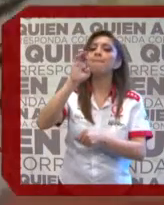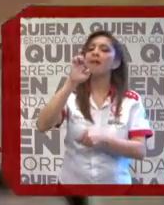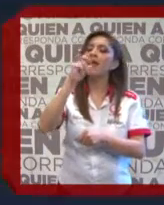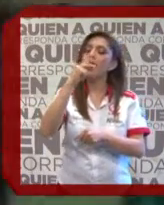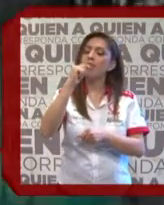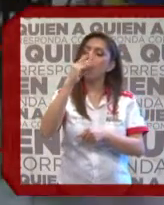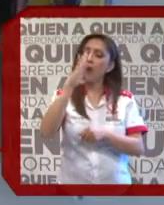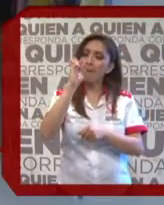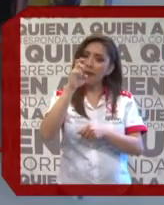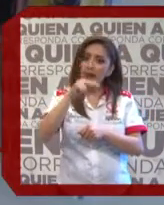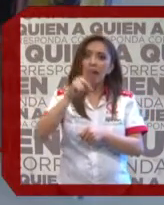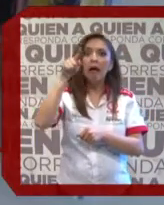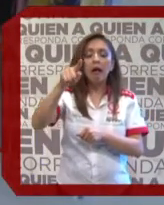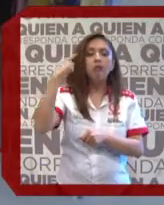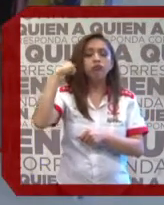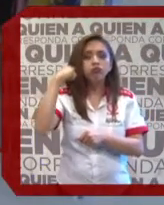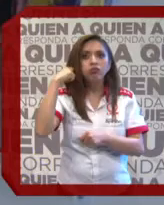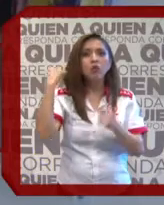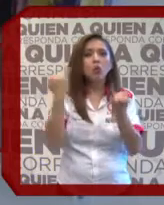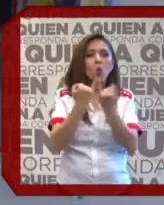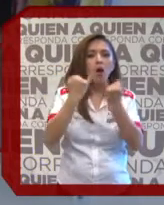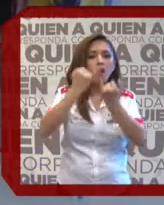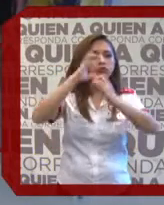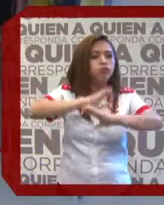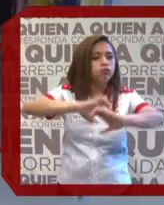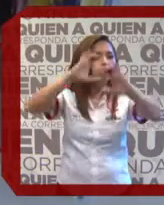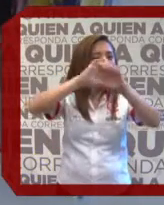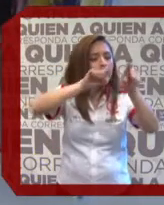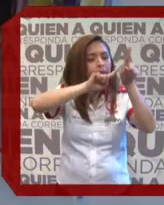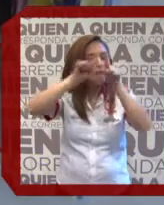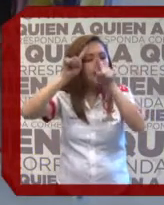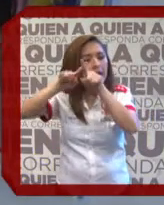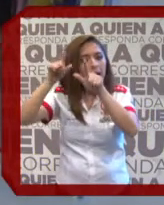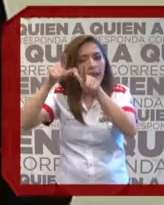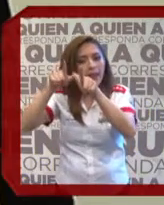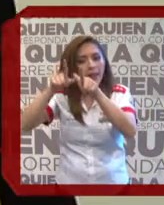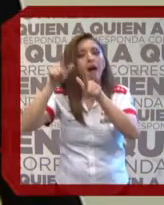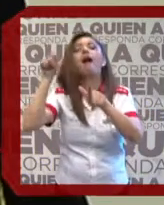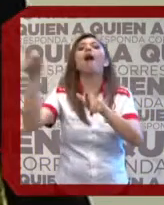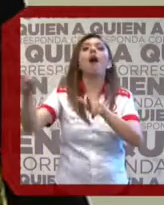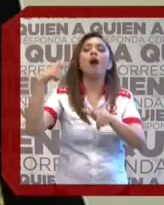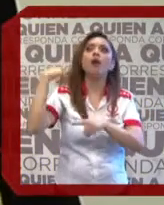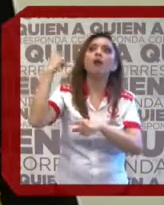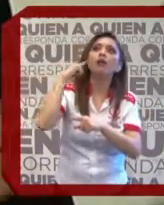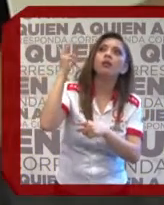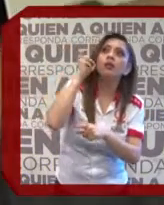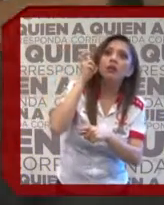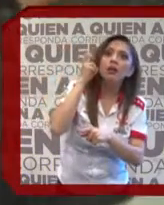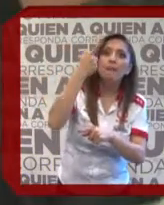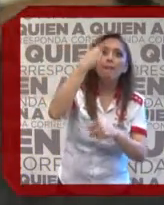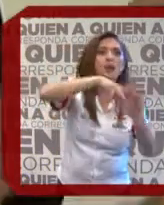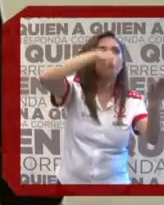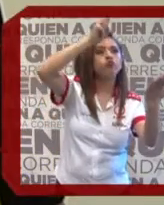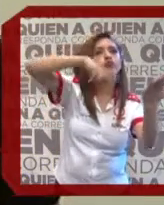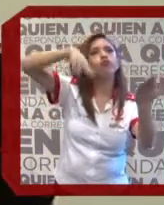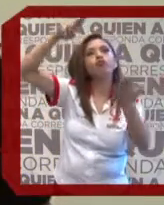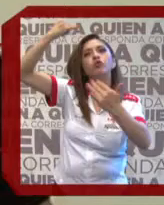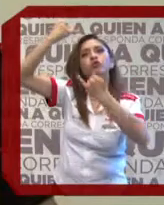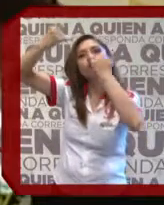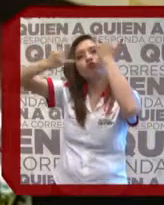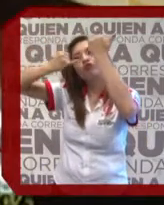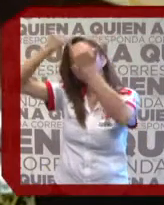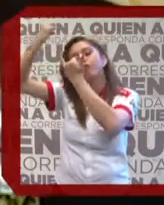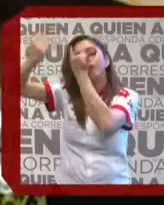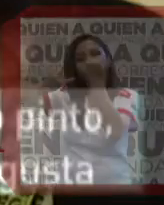este viaje, así como la ópera con sus elegantes letras y su entorno teatral, que también sirvió de musa durante la creación